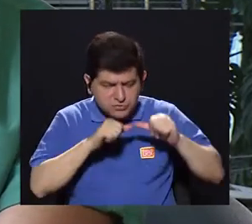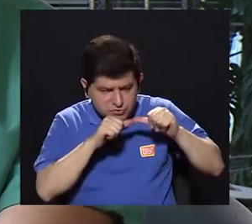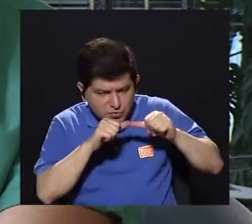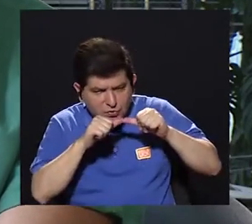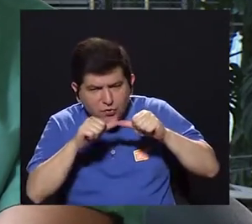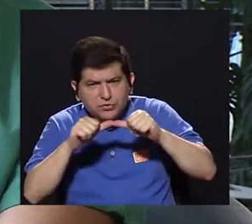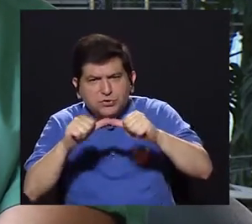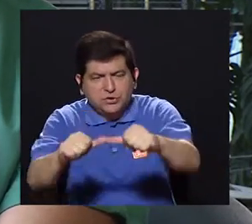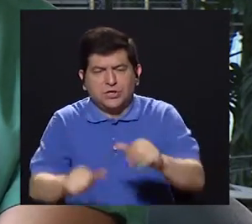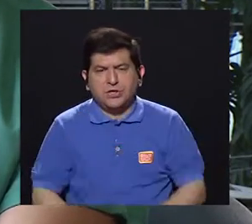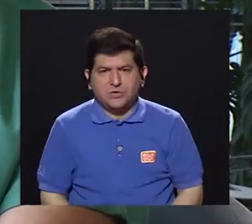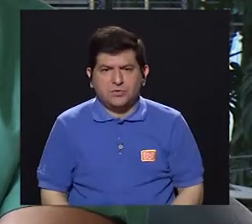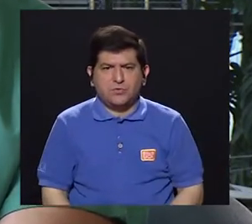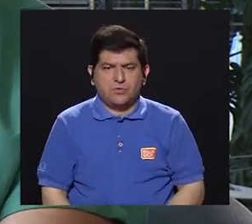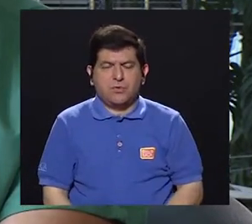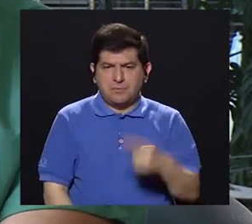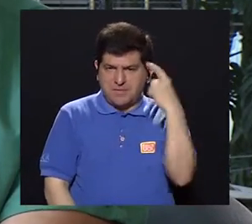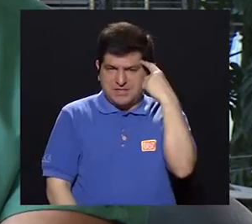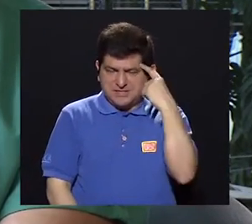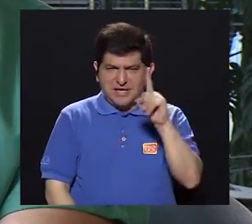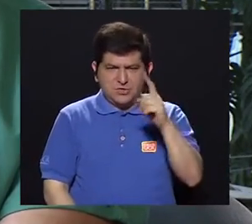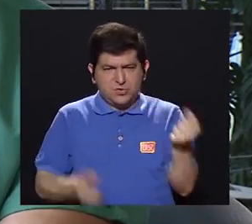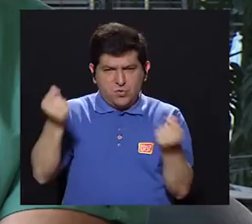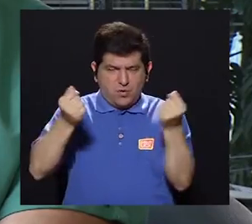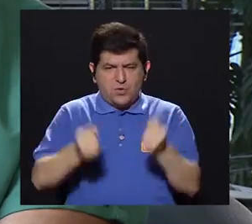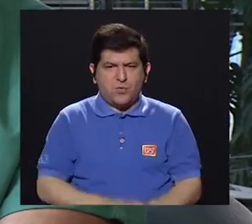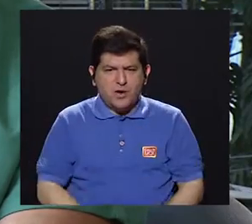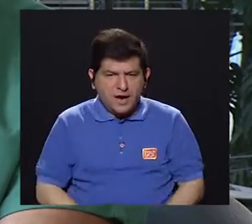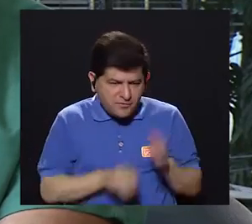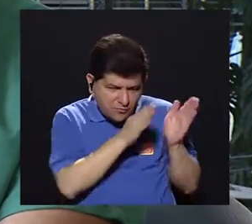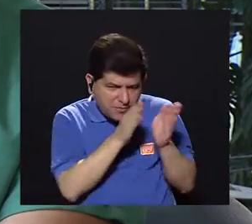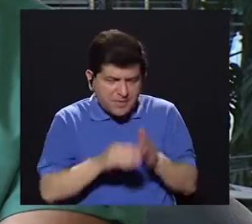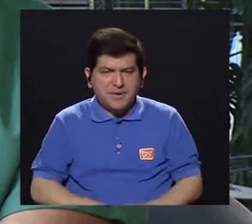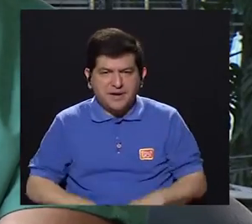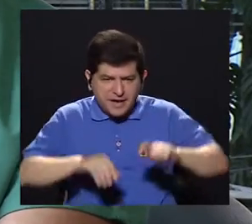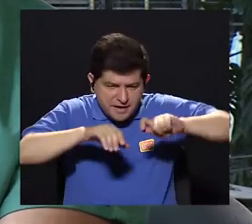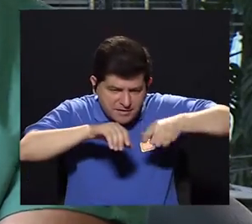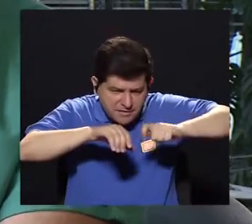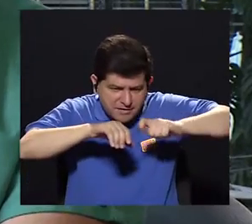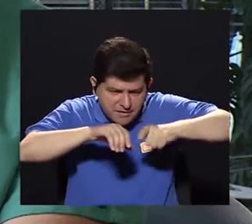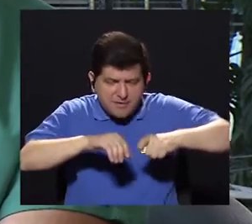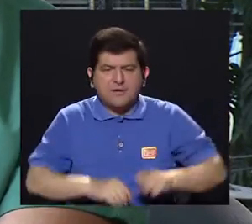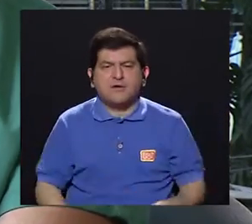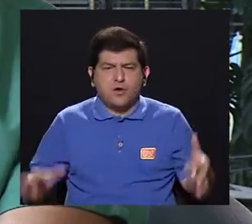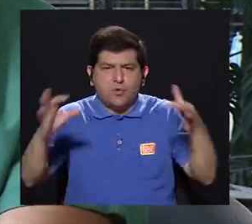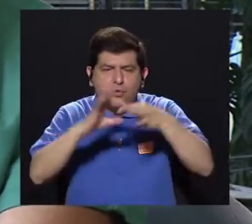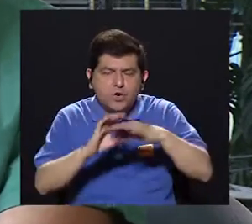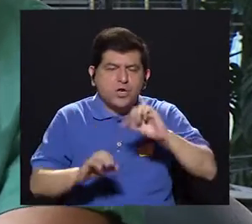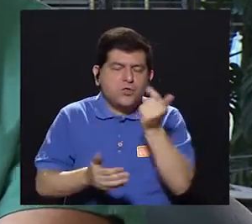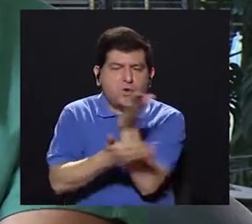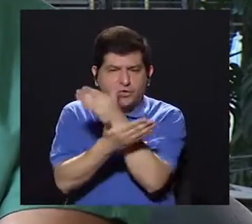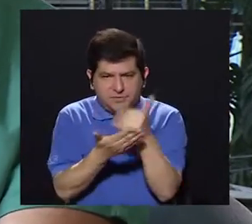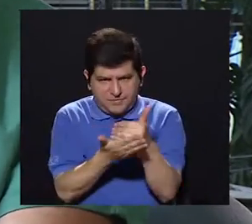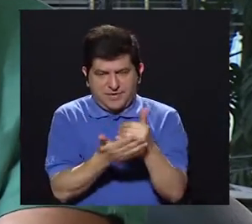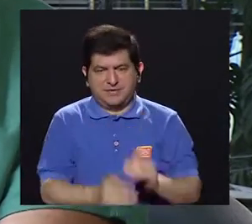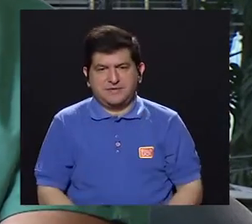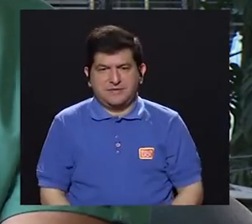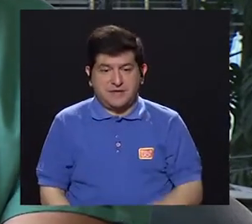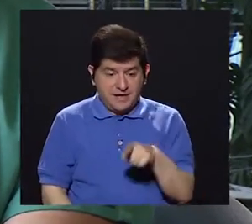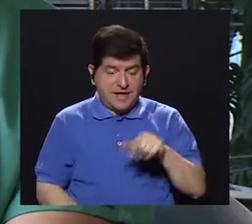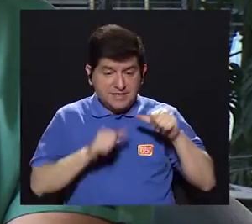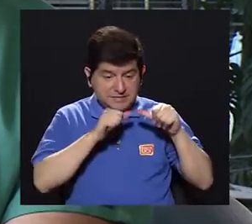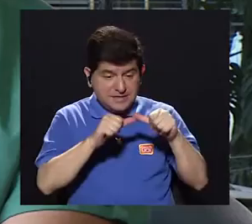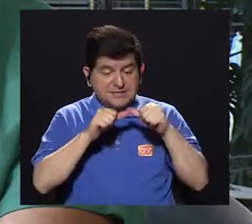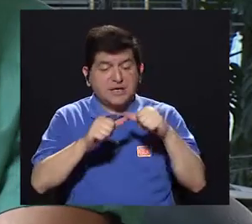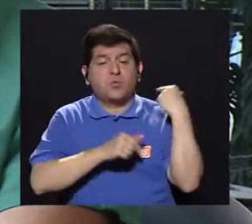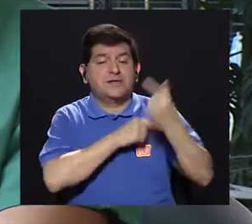una secuencia. Este tornillo va con esta tuerca, y esta tuerca va con este alambre.